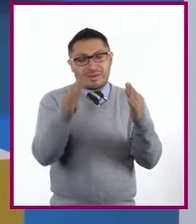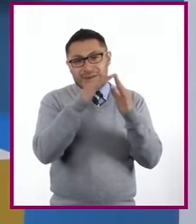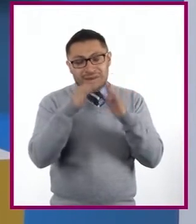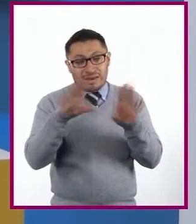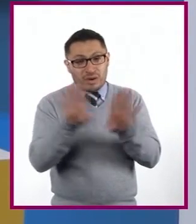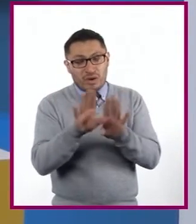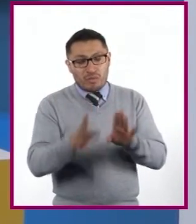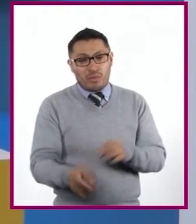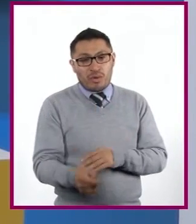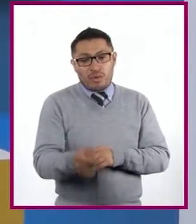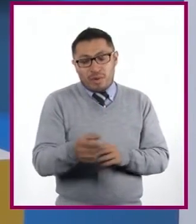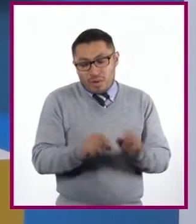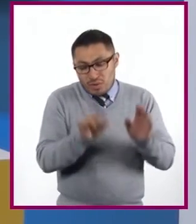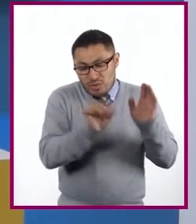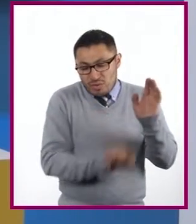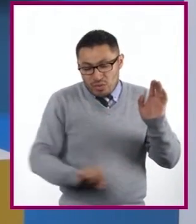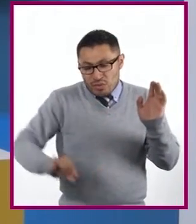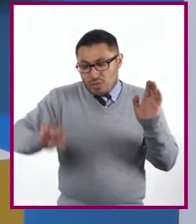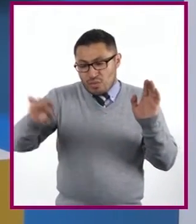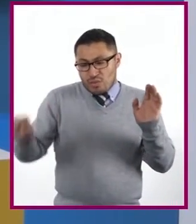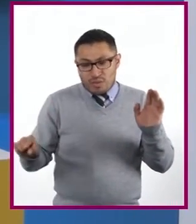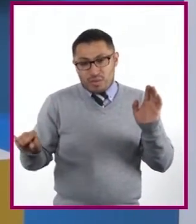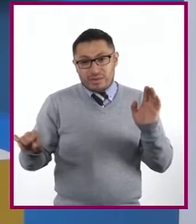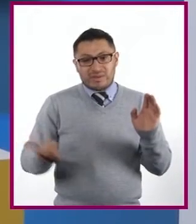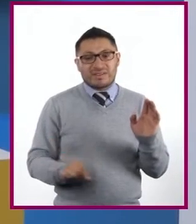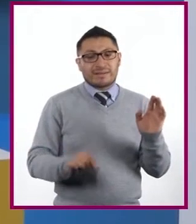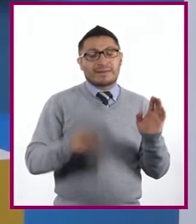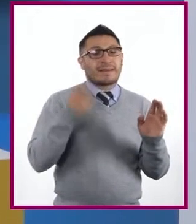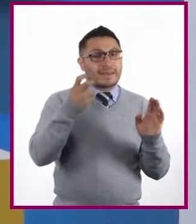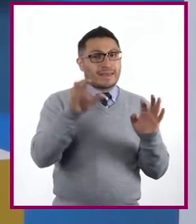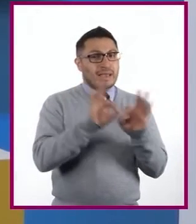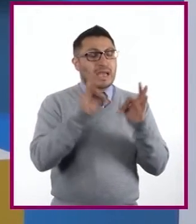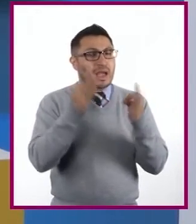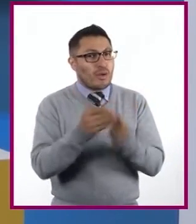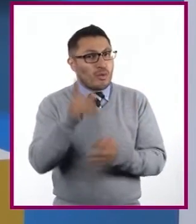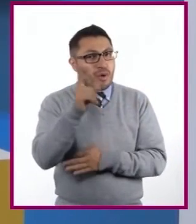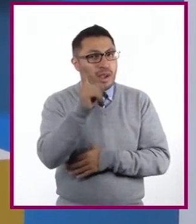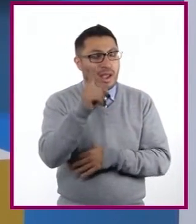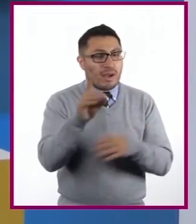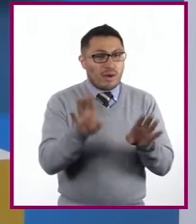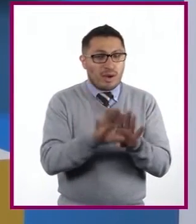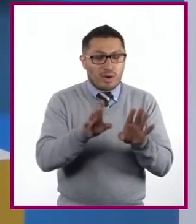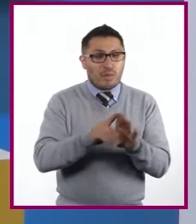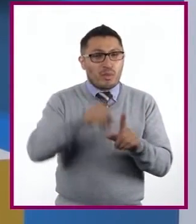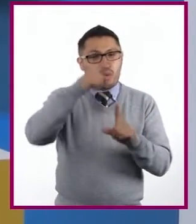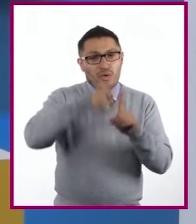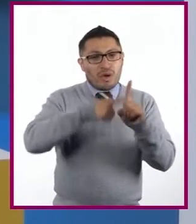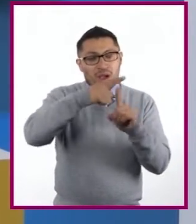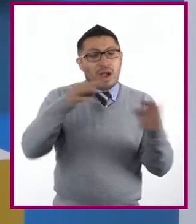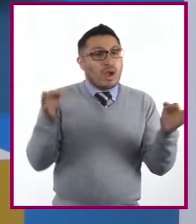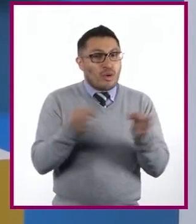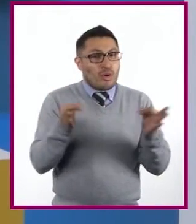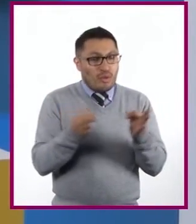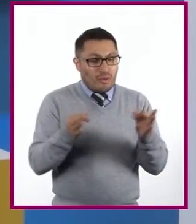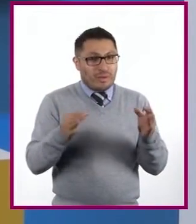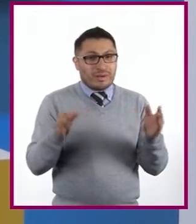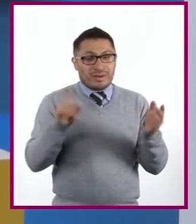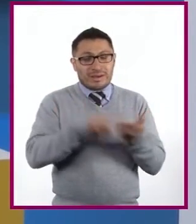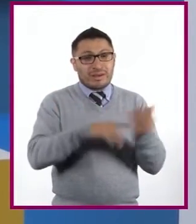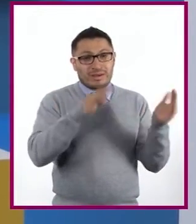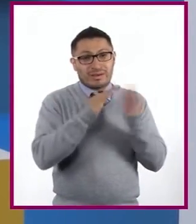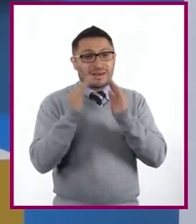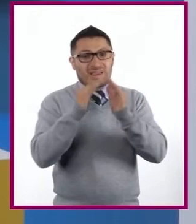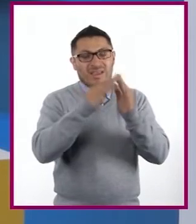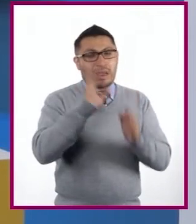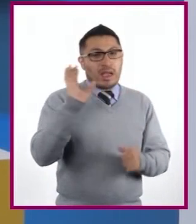una pequeña saliente que daba al exterior. De esa manera el agua mantenía una temperatura fresca en las habitaciones